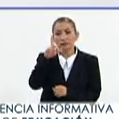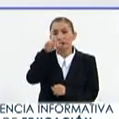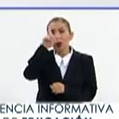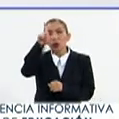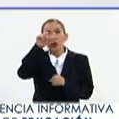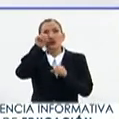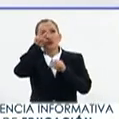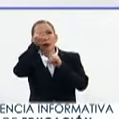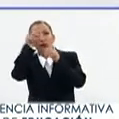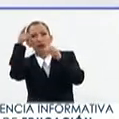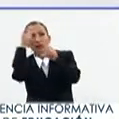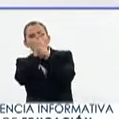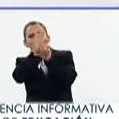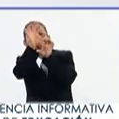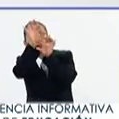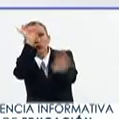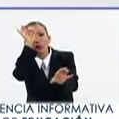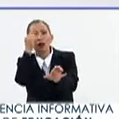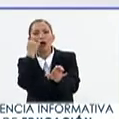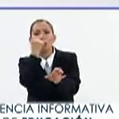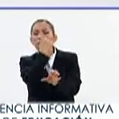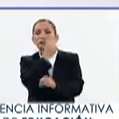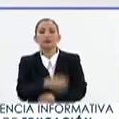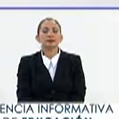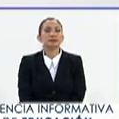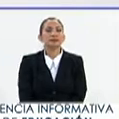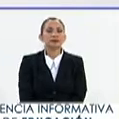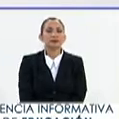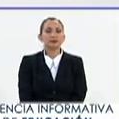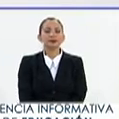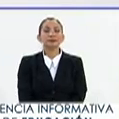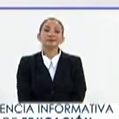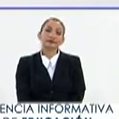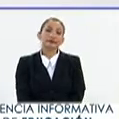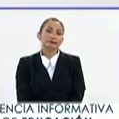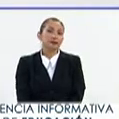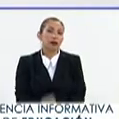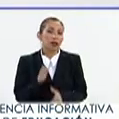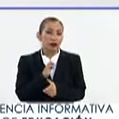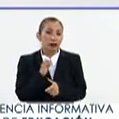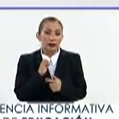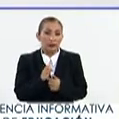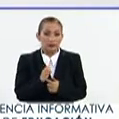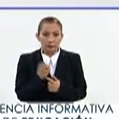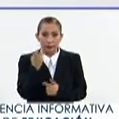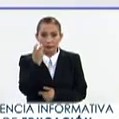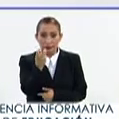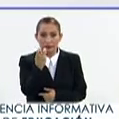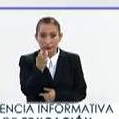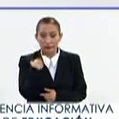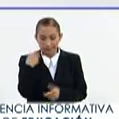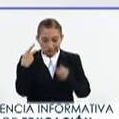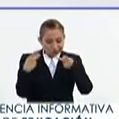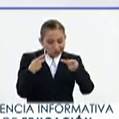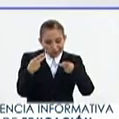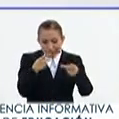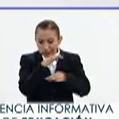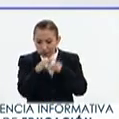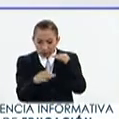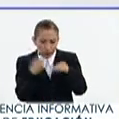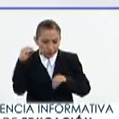que podemos detectar nosotros con nuestros ojos, ¿no? Claro. Entonces, para esto pues se ha desarrollado toda